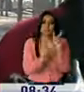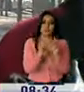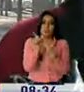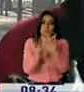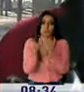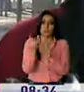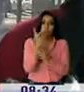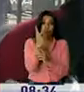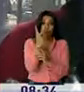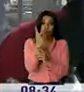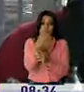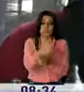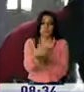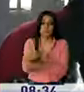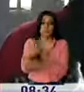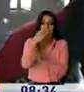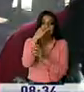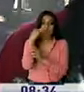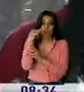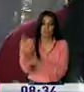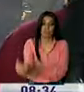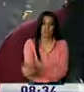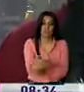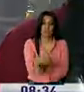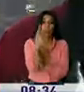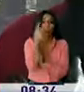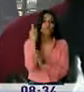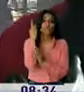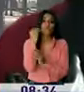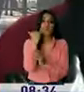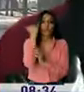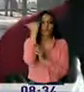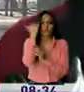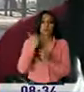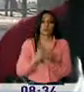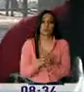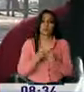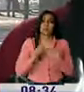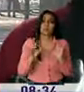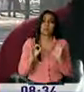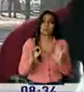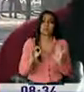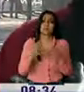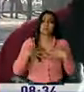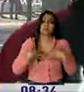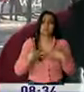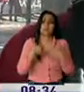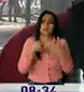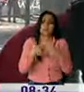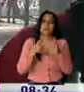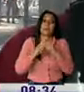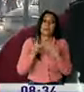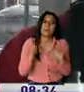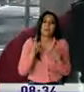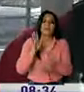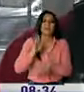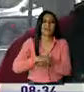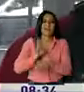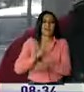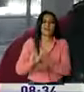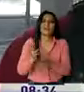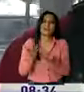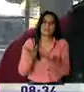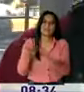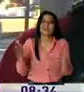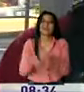pacientes pediátricos y una paciente adulta. Se encuentran en buenas condiciones, estables, mas sin embargo por la cinemática van a ser transportados a casas